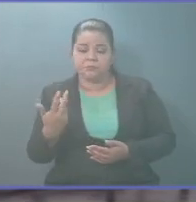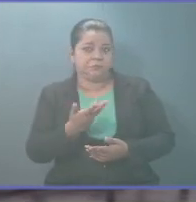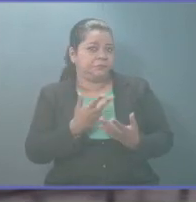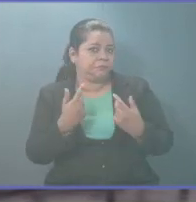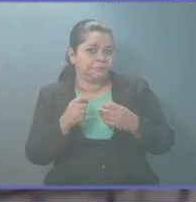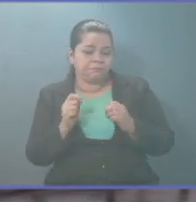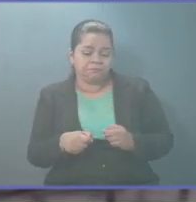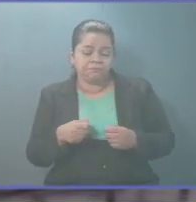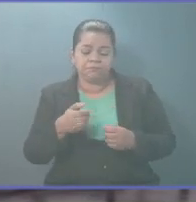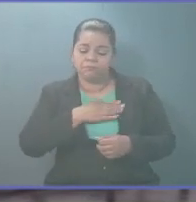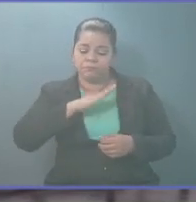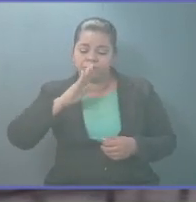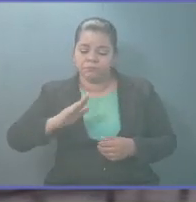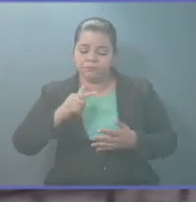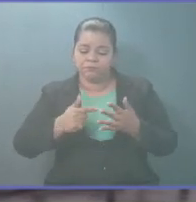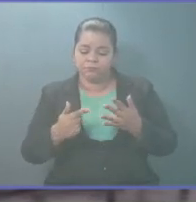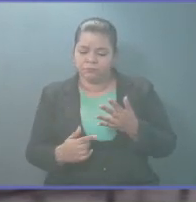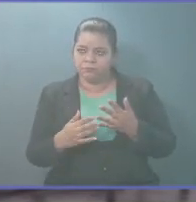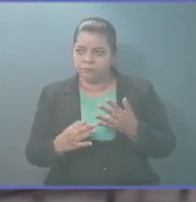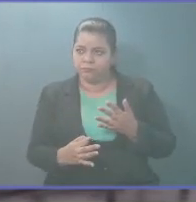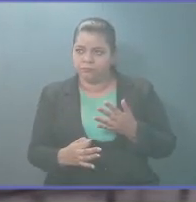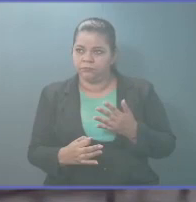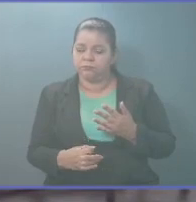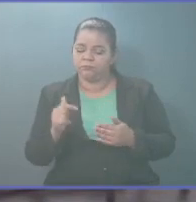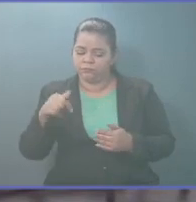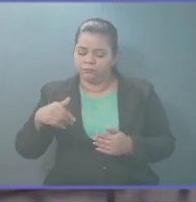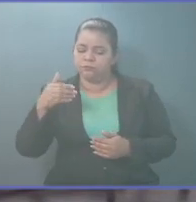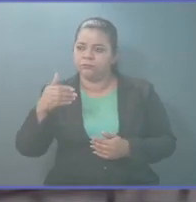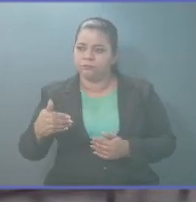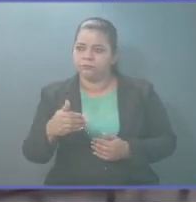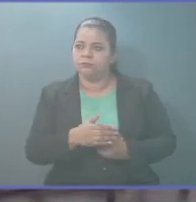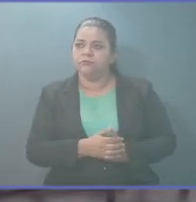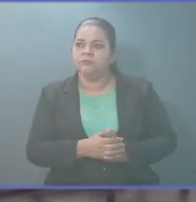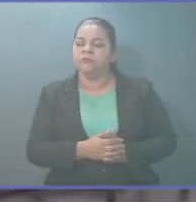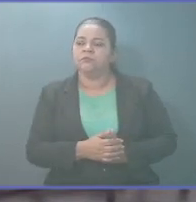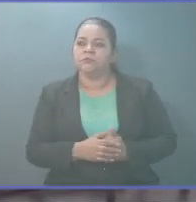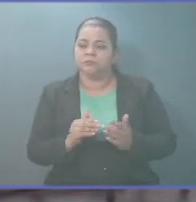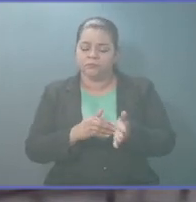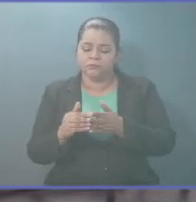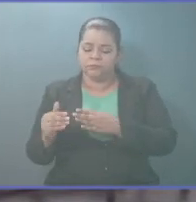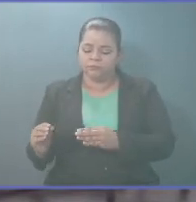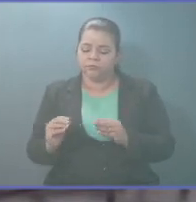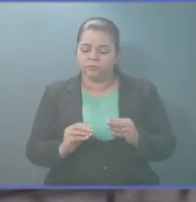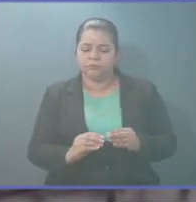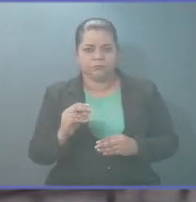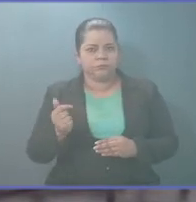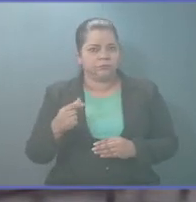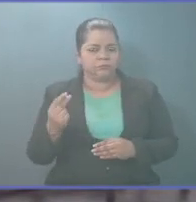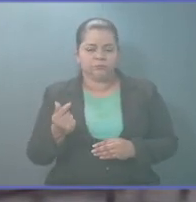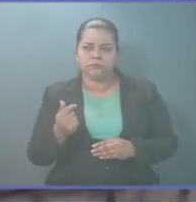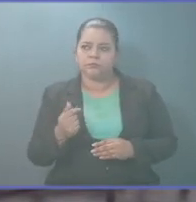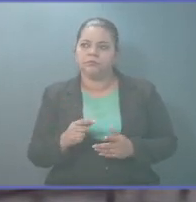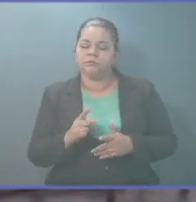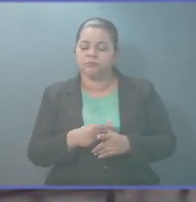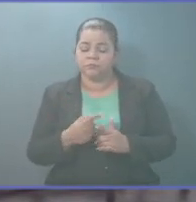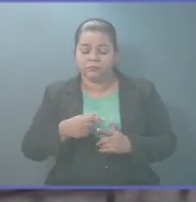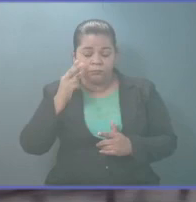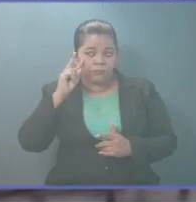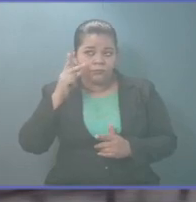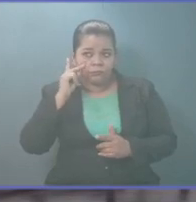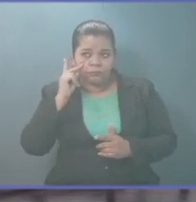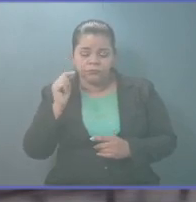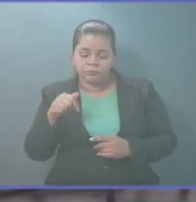ellos, salvo que las partes decidan darlos por terminado anticipadamente de conformidad al marco legal y a las cláusulas contenidas en los mismos.